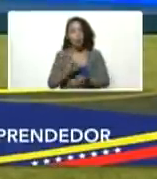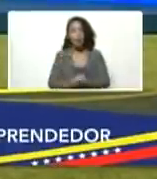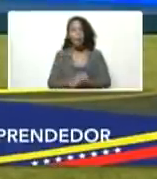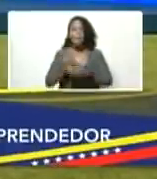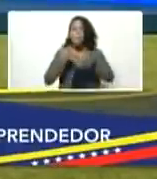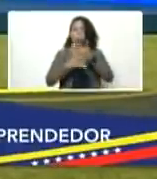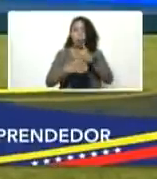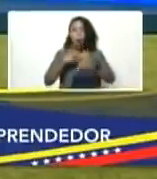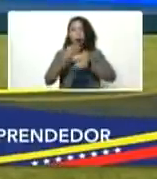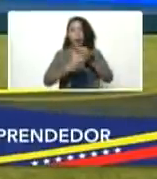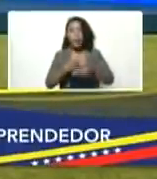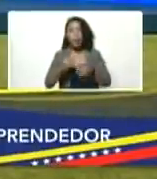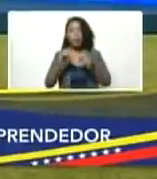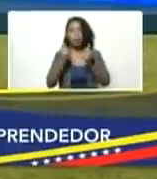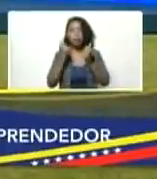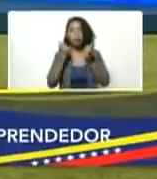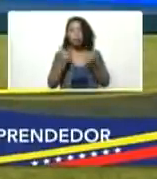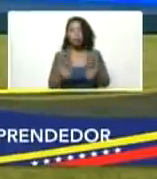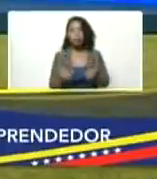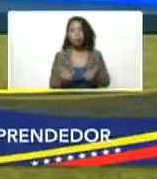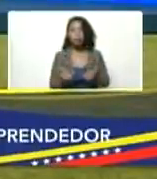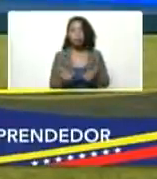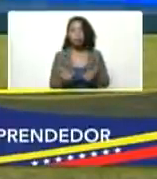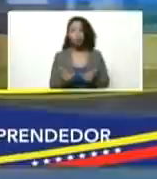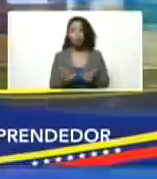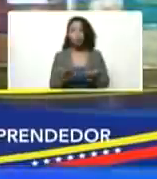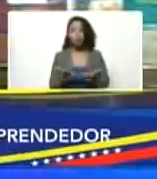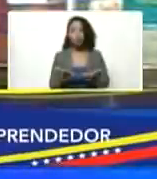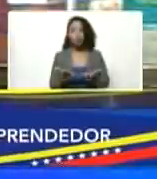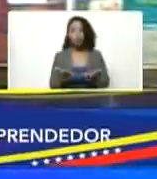a proceder de inmediato a